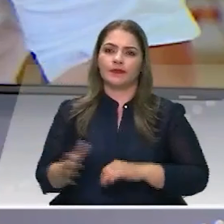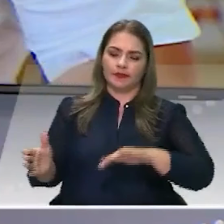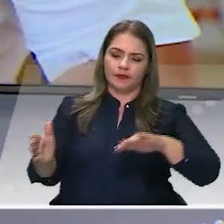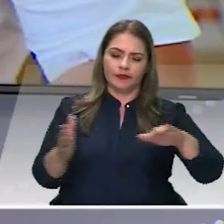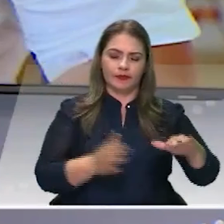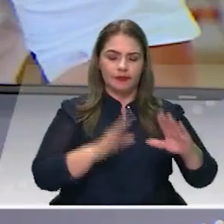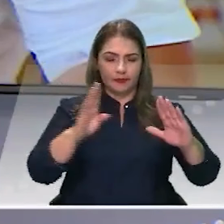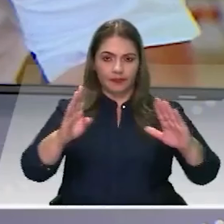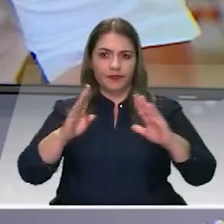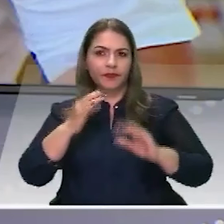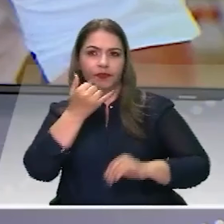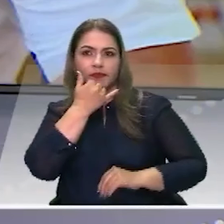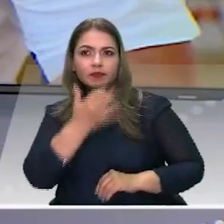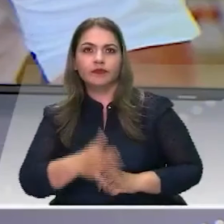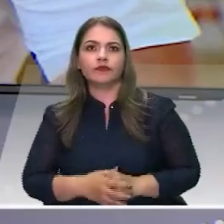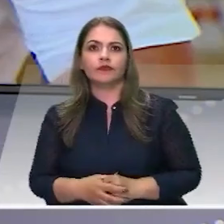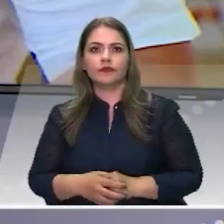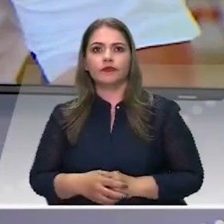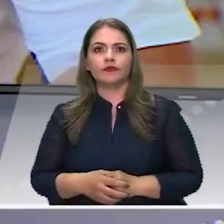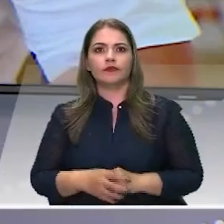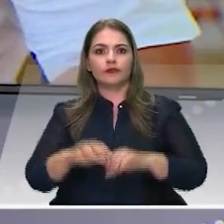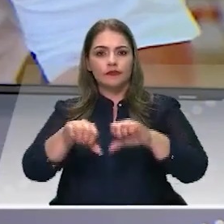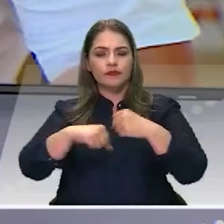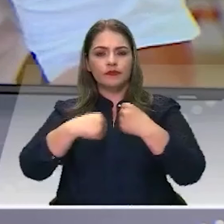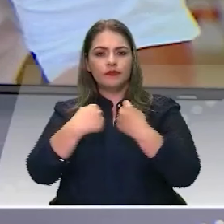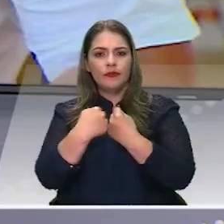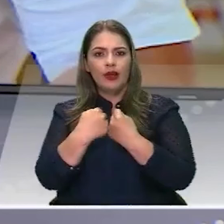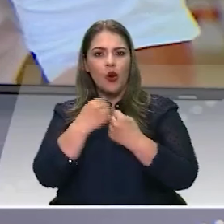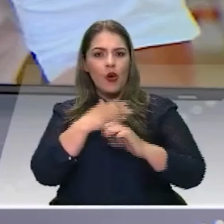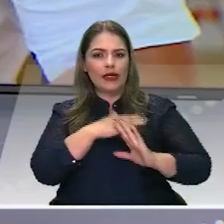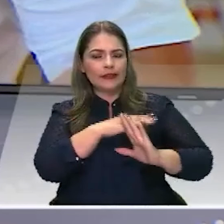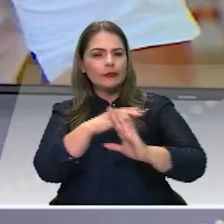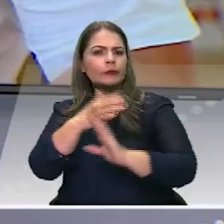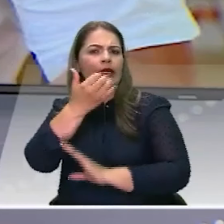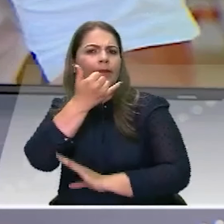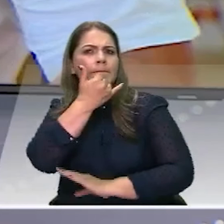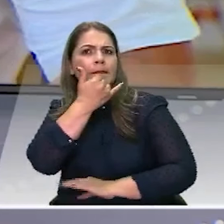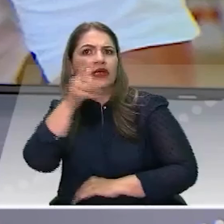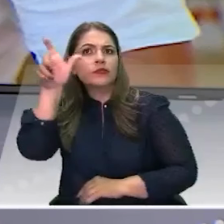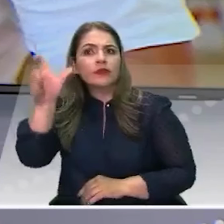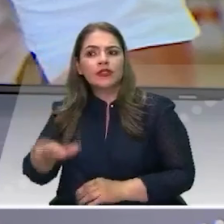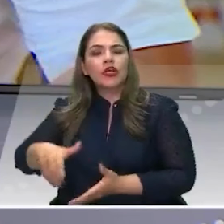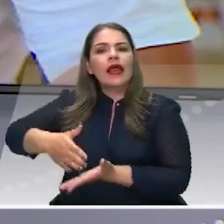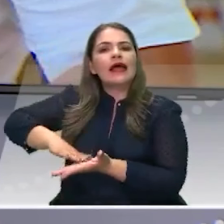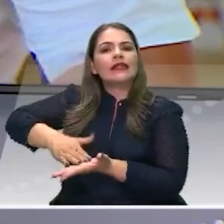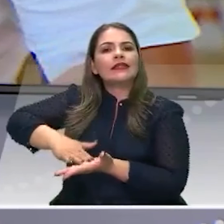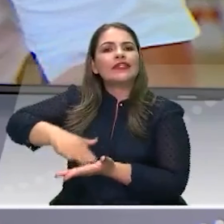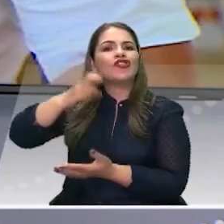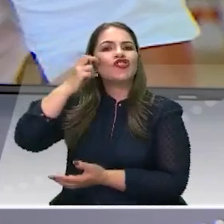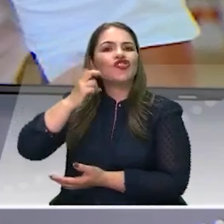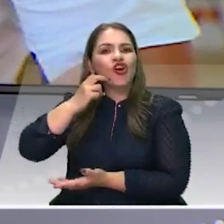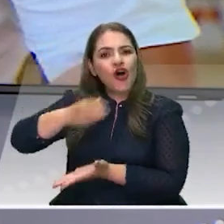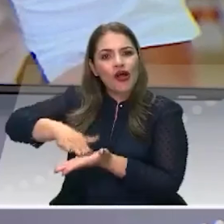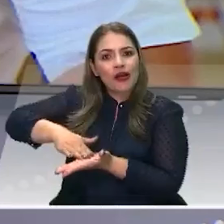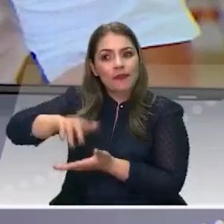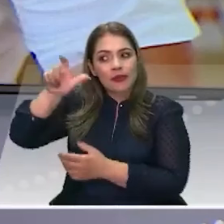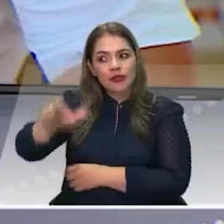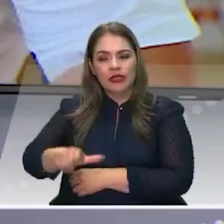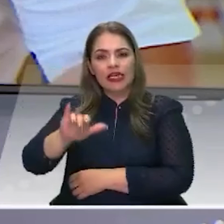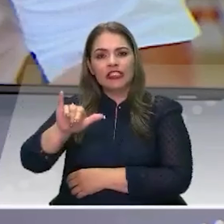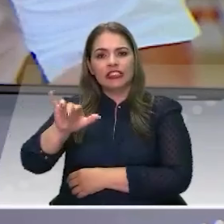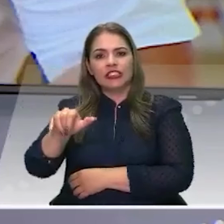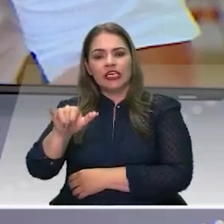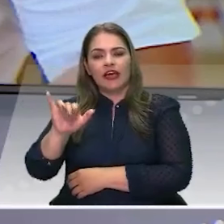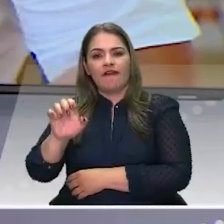Se llevó a cabo un consejo extraordinario de seguridad para analizar el secuestro del registrador delegado para Chocó, Jefferson Elías Murillo. Ya